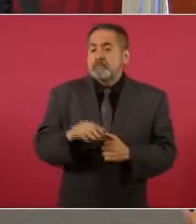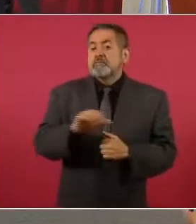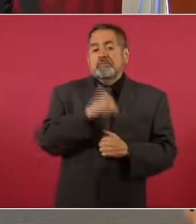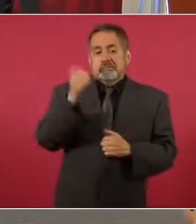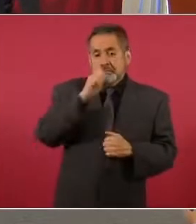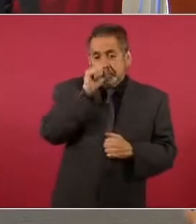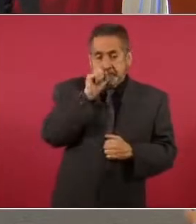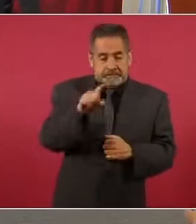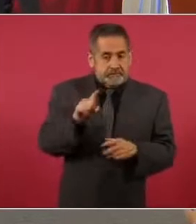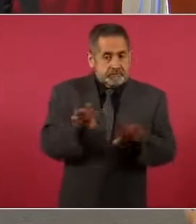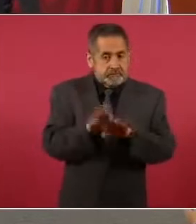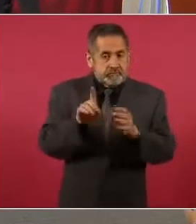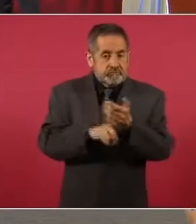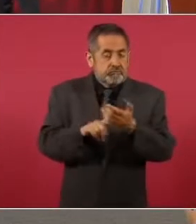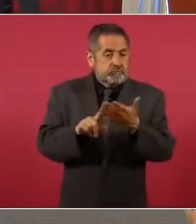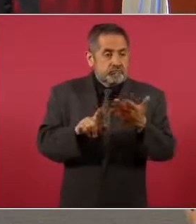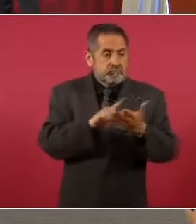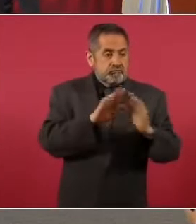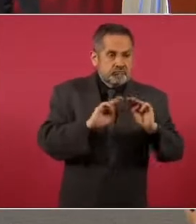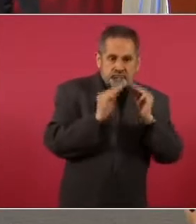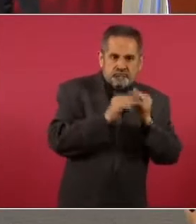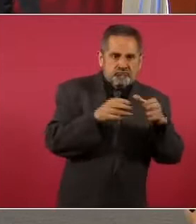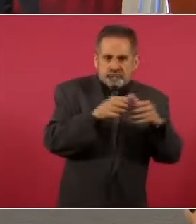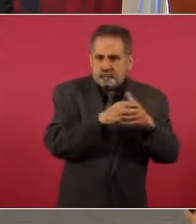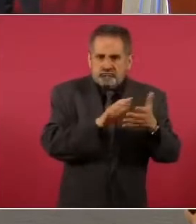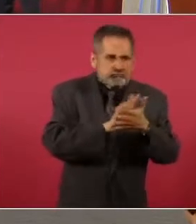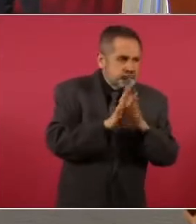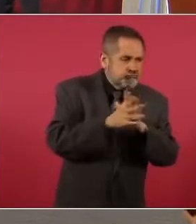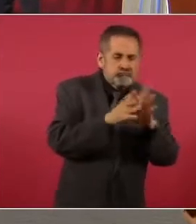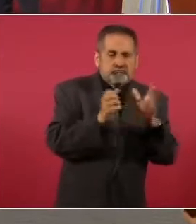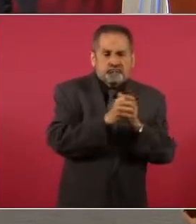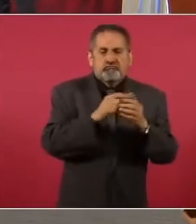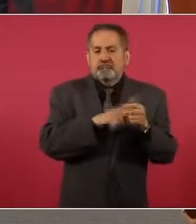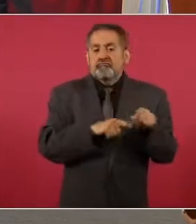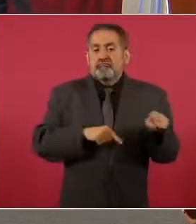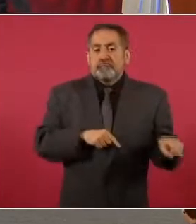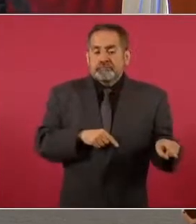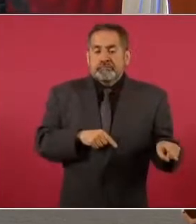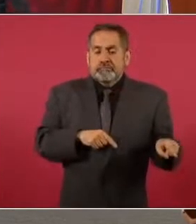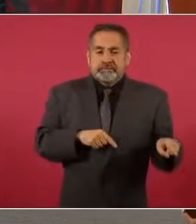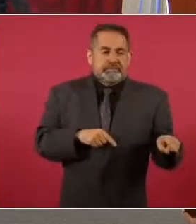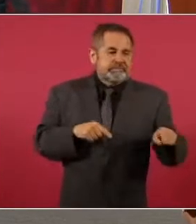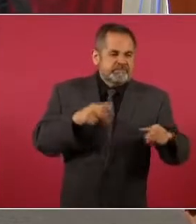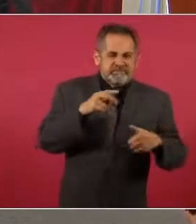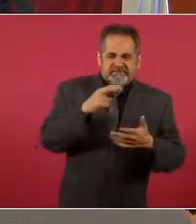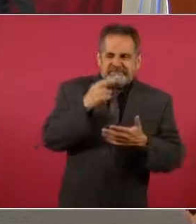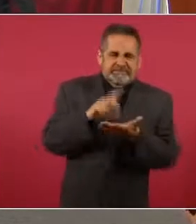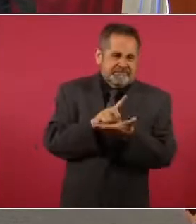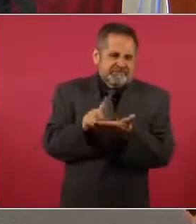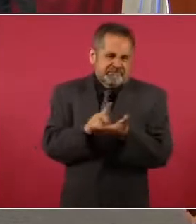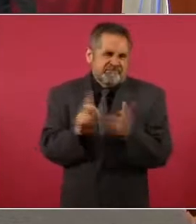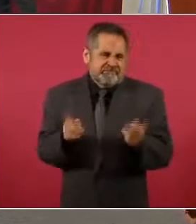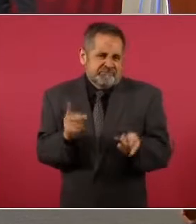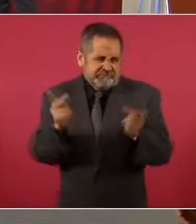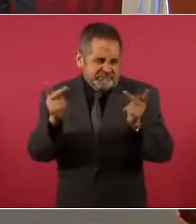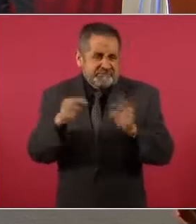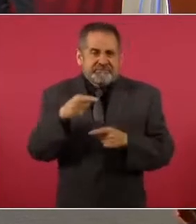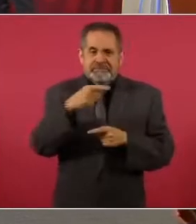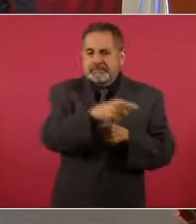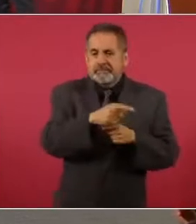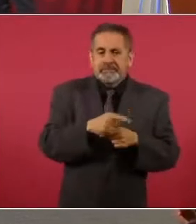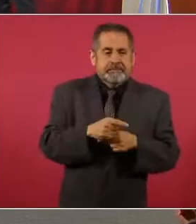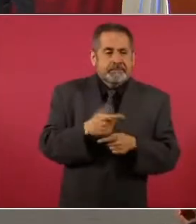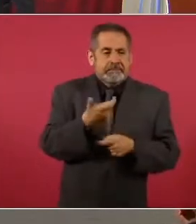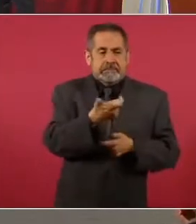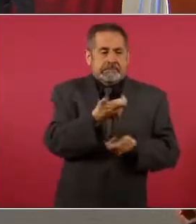más, también por delincuencia organizada con la finalidad de cometer delitos contra la salud y operaciones con